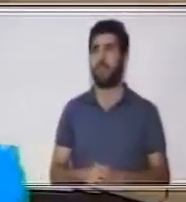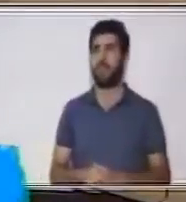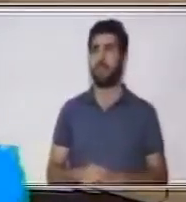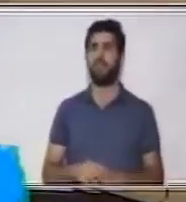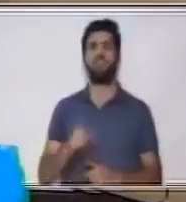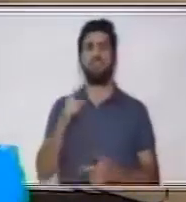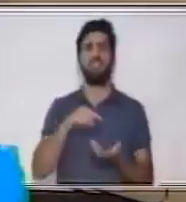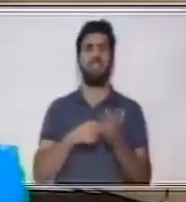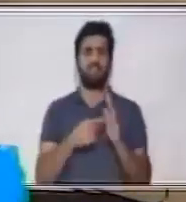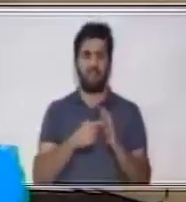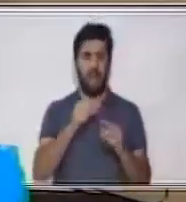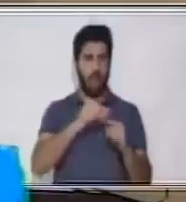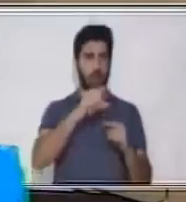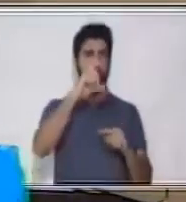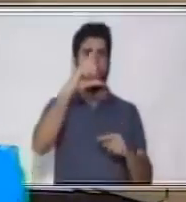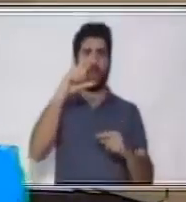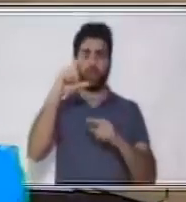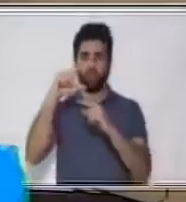diminutivo?